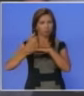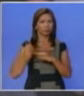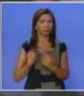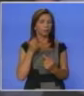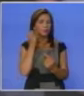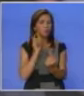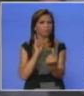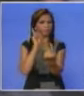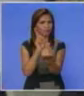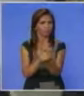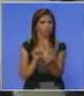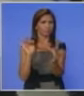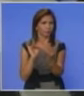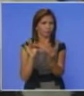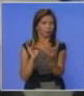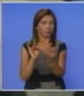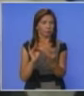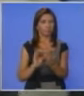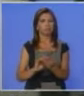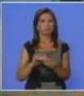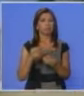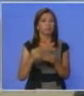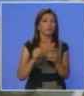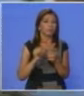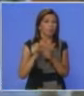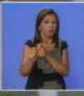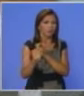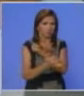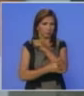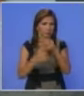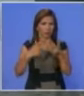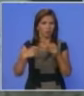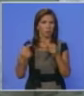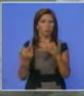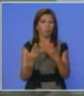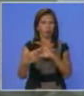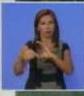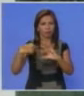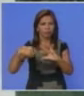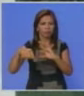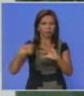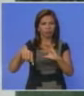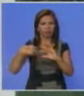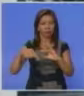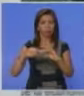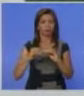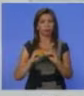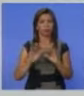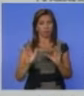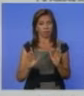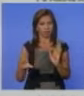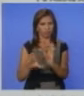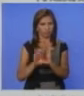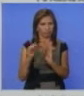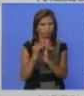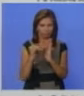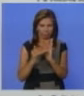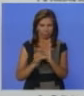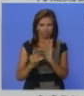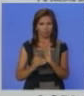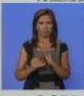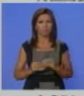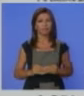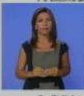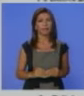respectivo. Todo se hará por cuestión de tiempo y distancia, a través de una conversación digital para que la versión quede además legalizada. Mientras ella da